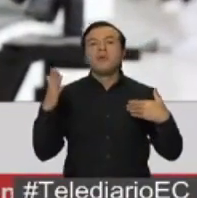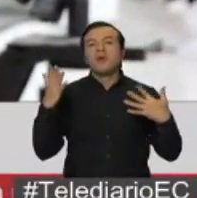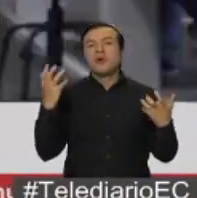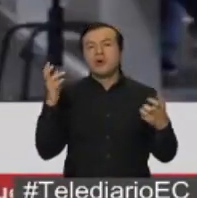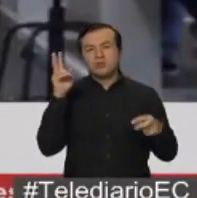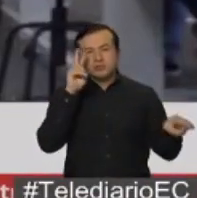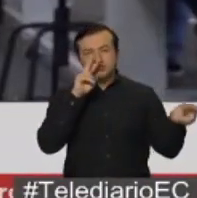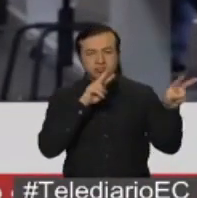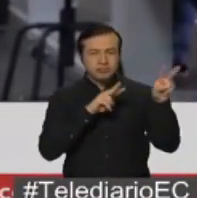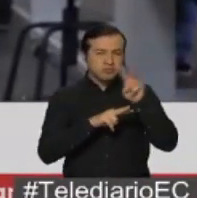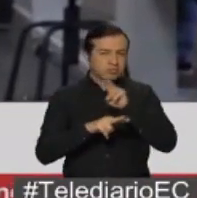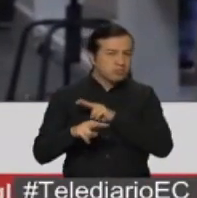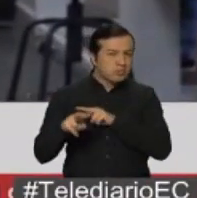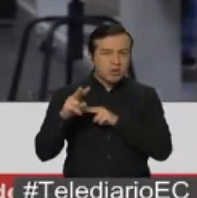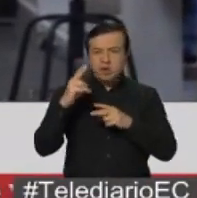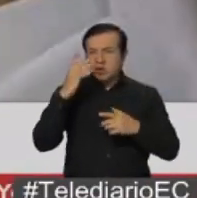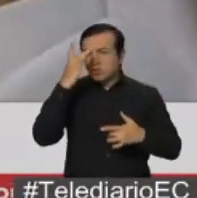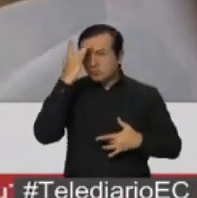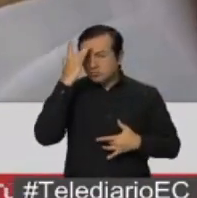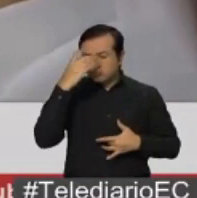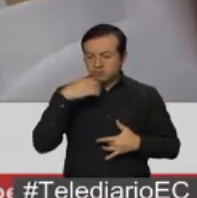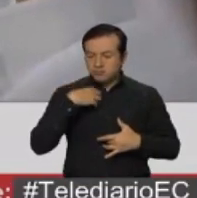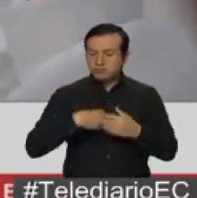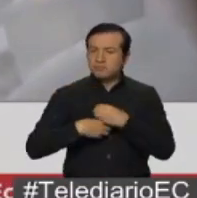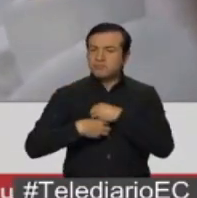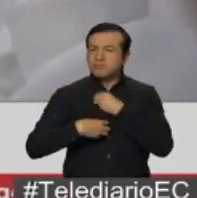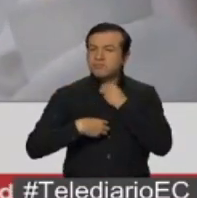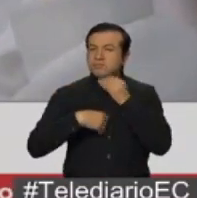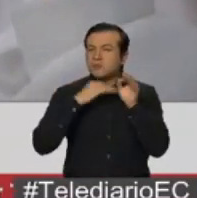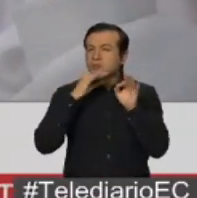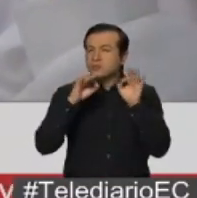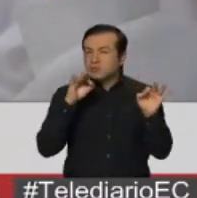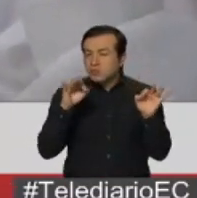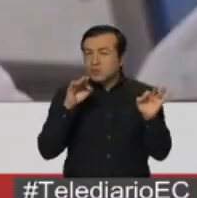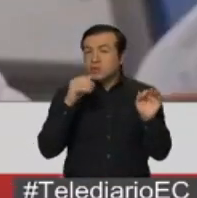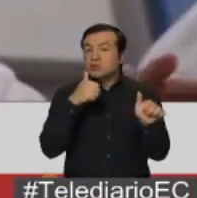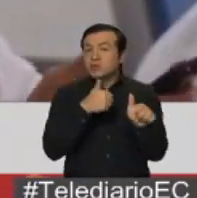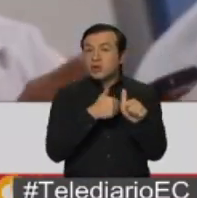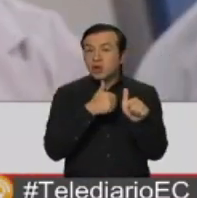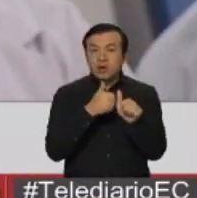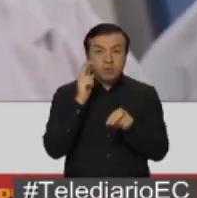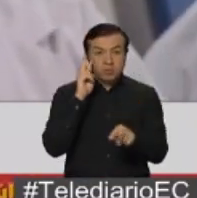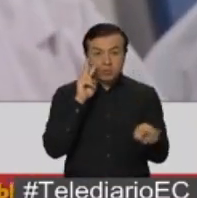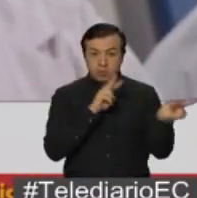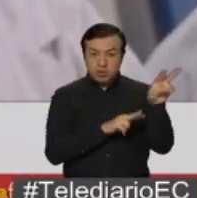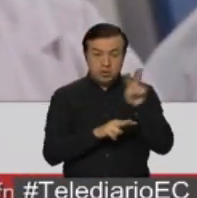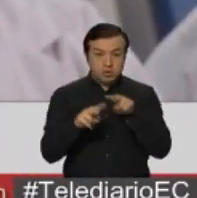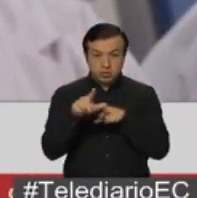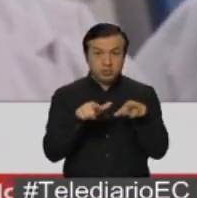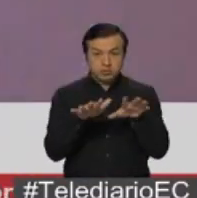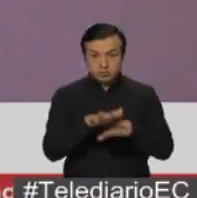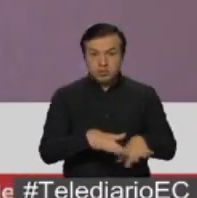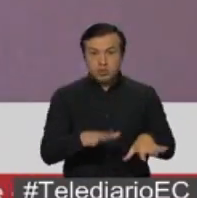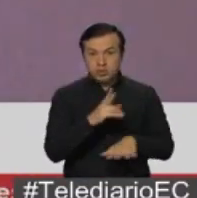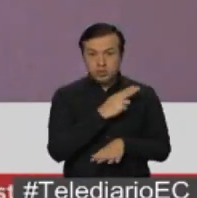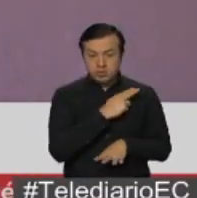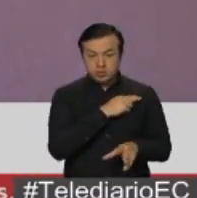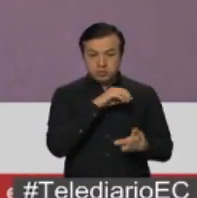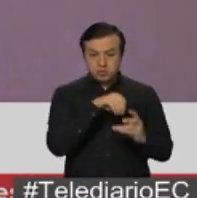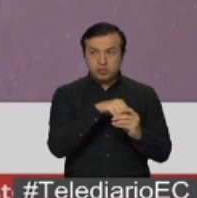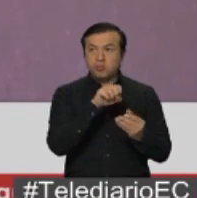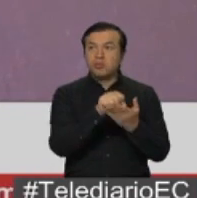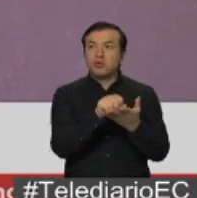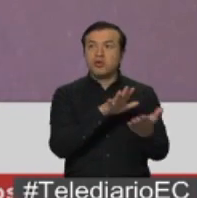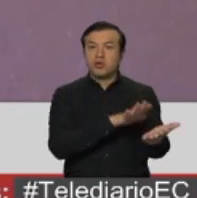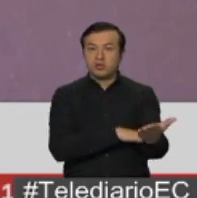posibles variedades que presenta el virus en el país mientras que en pocas semanas se desarrollarán pruebas de kobe en las instalaciones de la universidad proyecto que